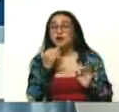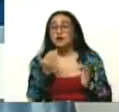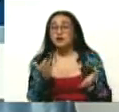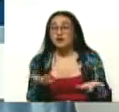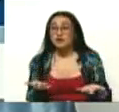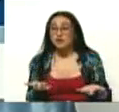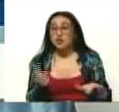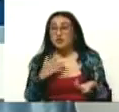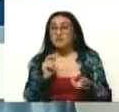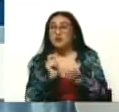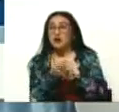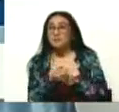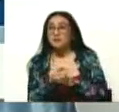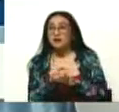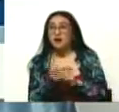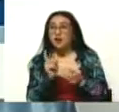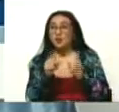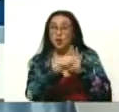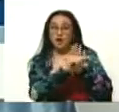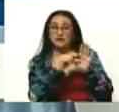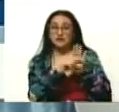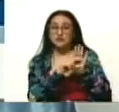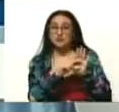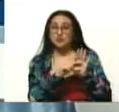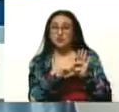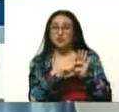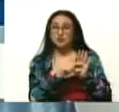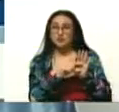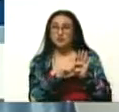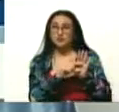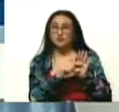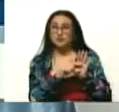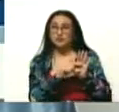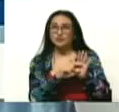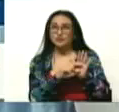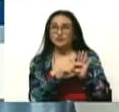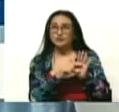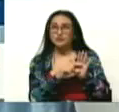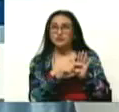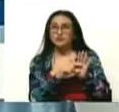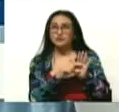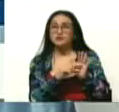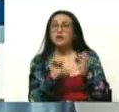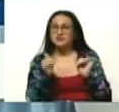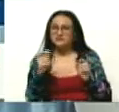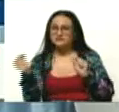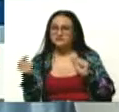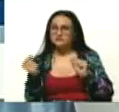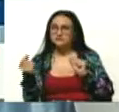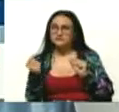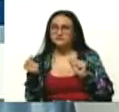consecutiva, algunos artículos del Código Orgánico Procesal Penal, que se abra el debate.